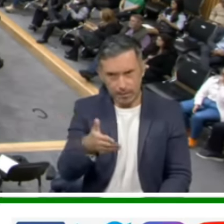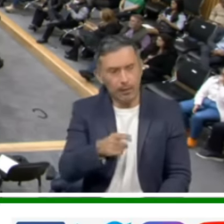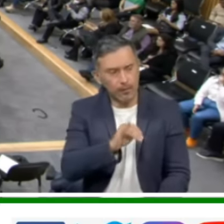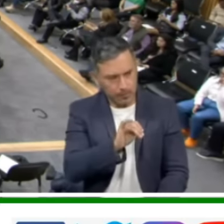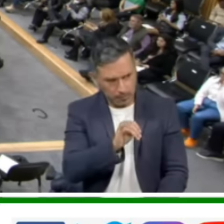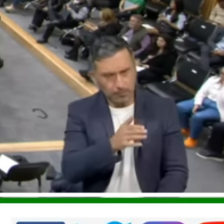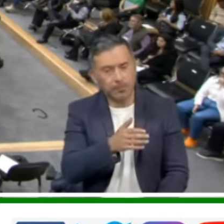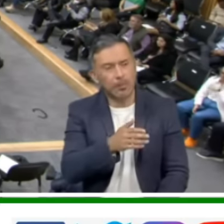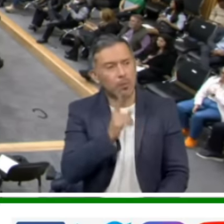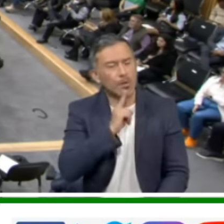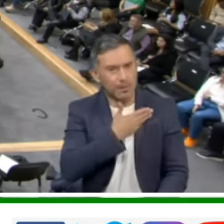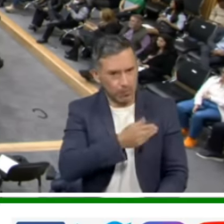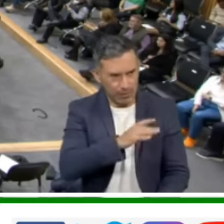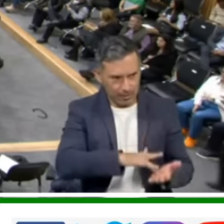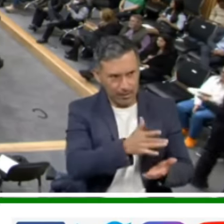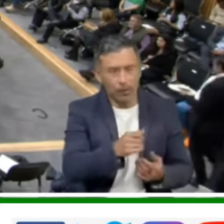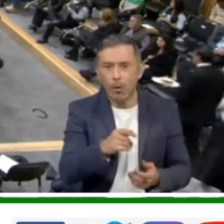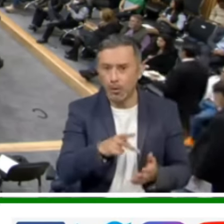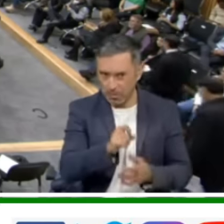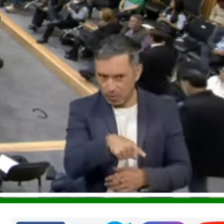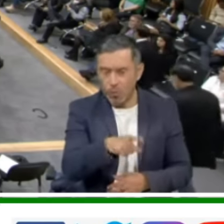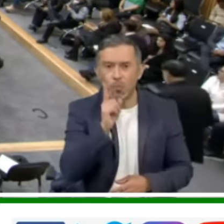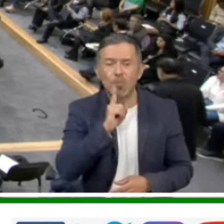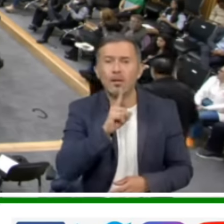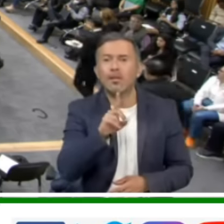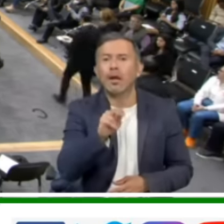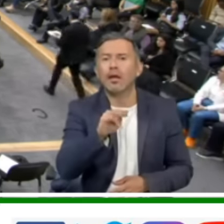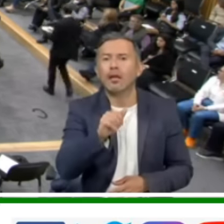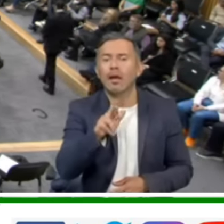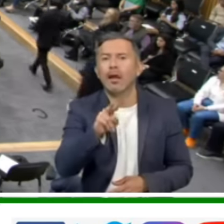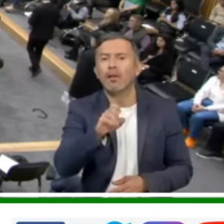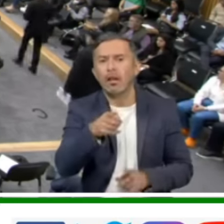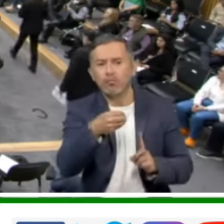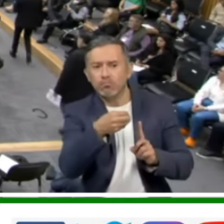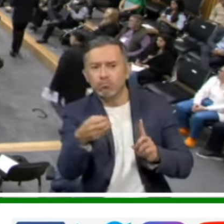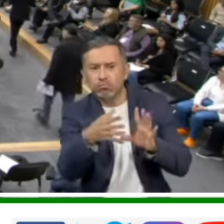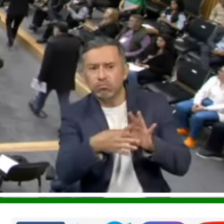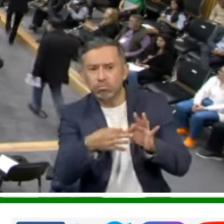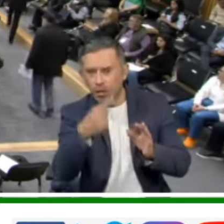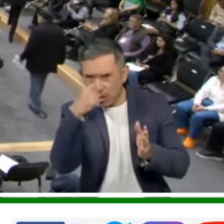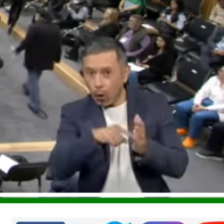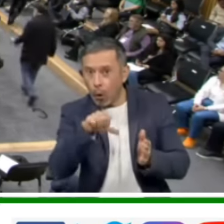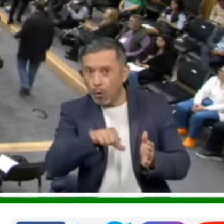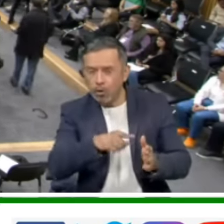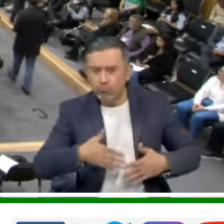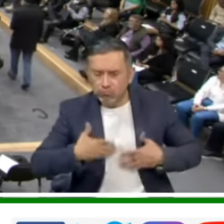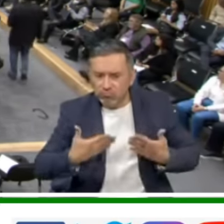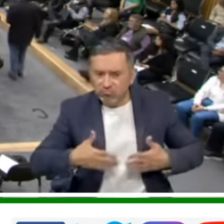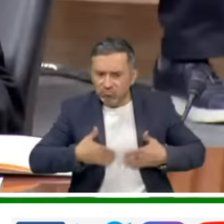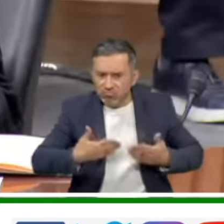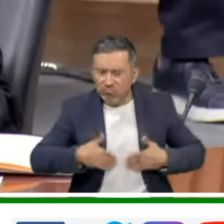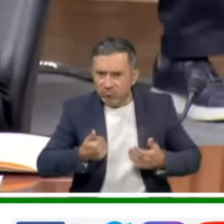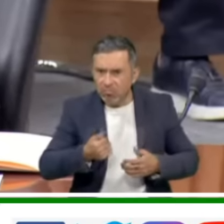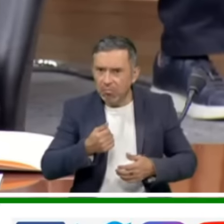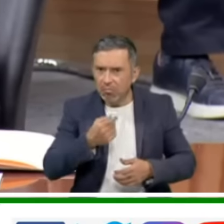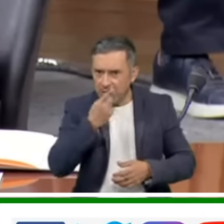nueva cuenta felicito a la compañera creo que ha sido muy sincera el día de hoy parcialmente